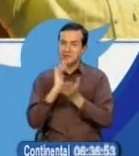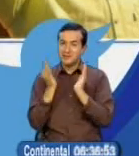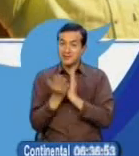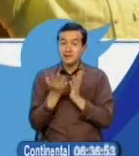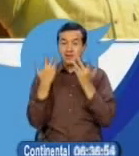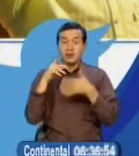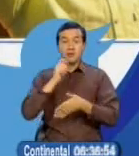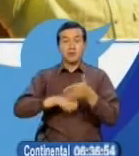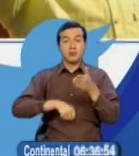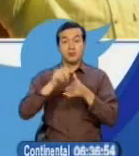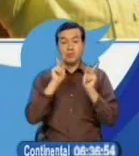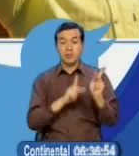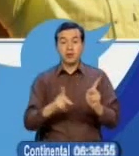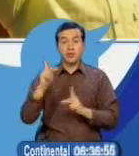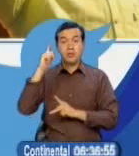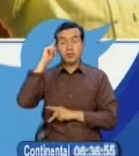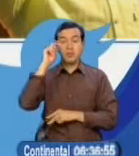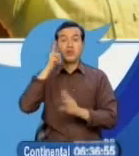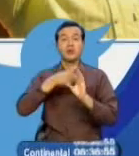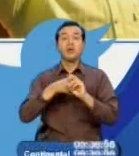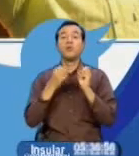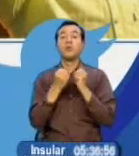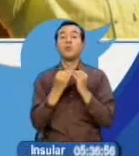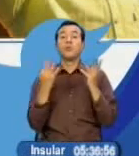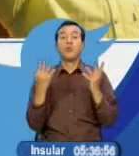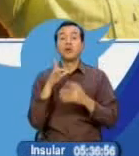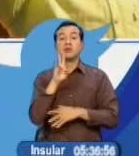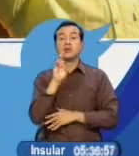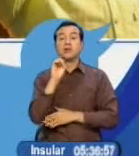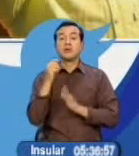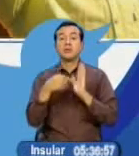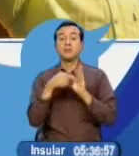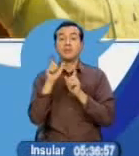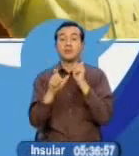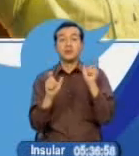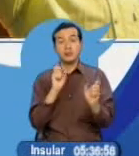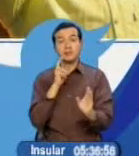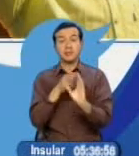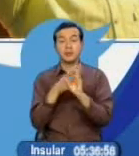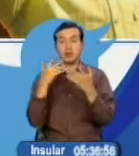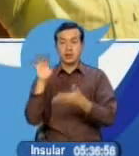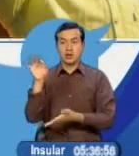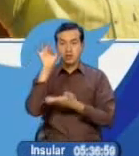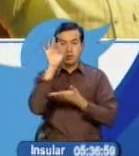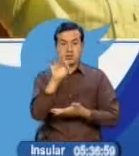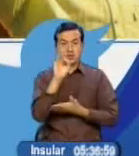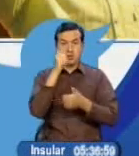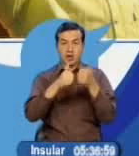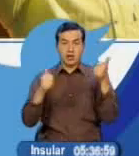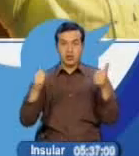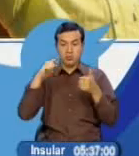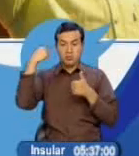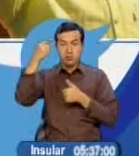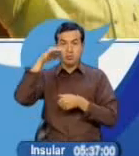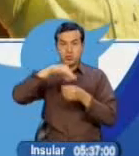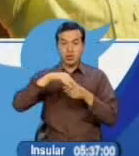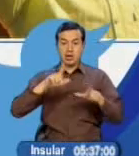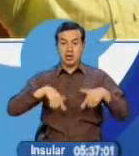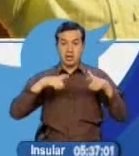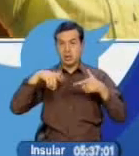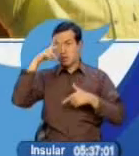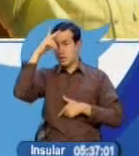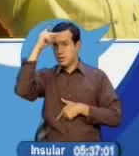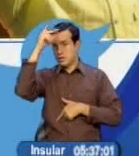Se aprobó plan de gobierno en que participaron directamente más de 70.000 personas. Se eligió el binomio para próximas elecciones. Lenín Moreno,